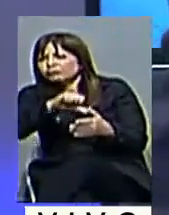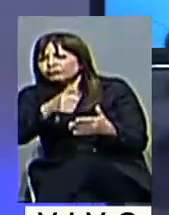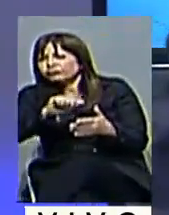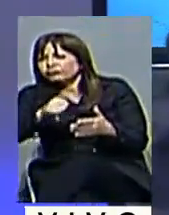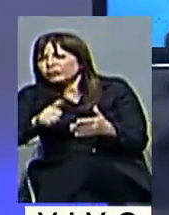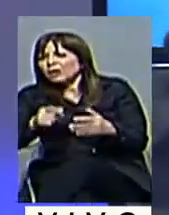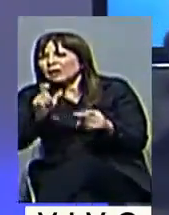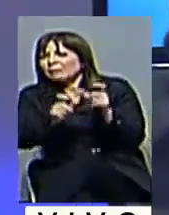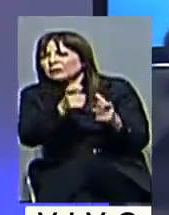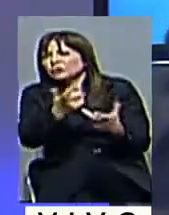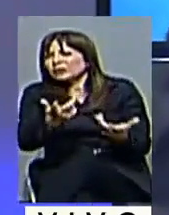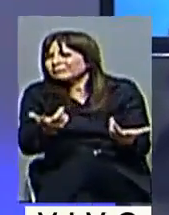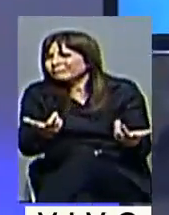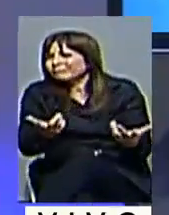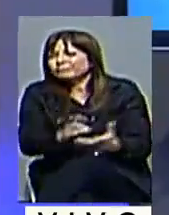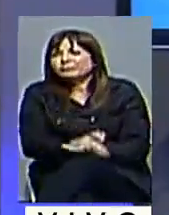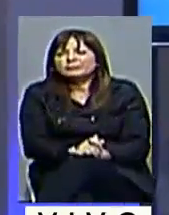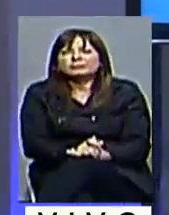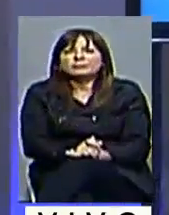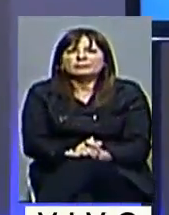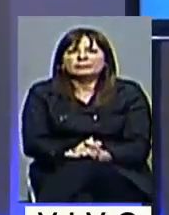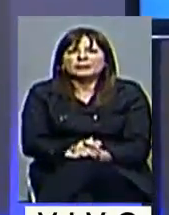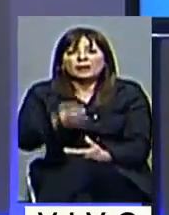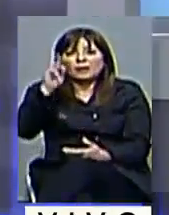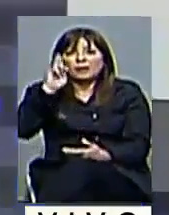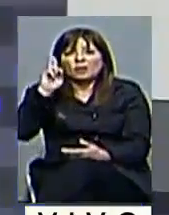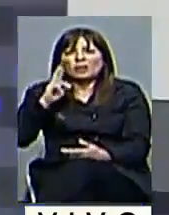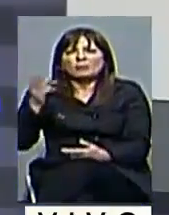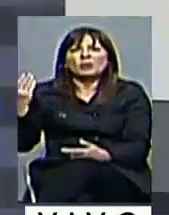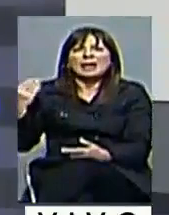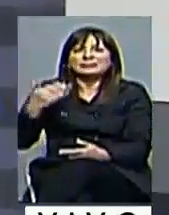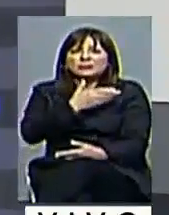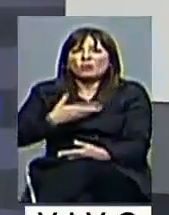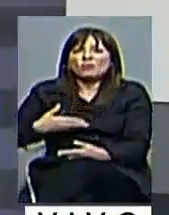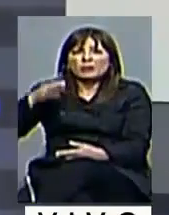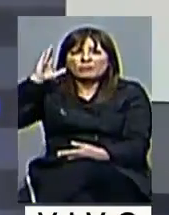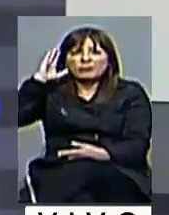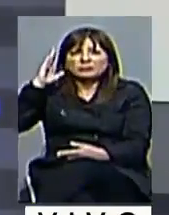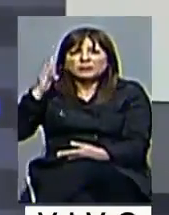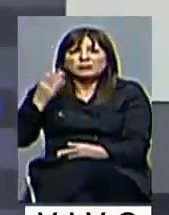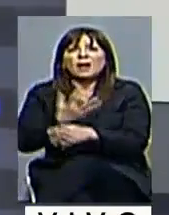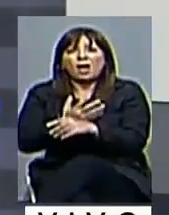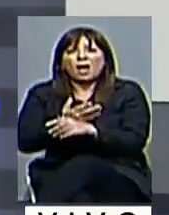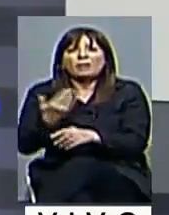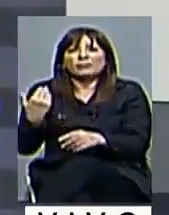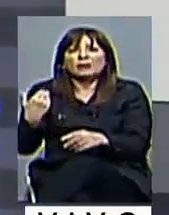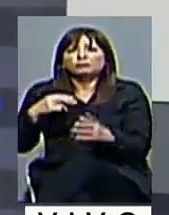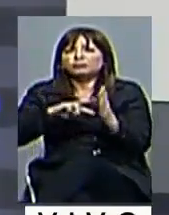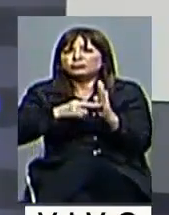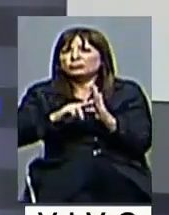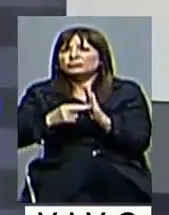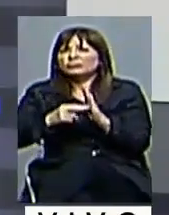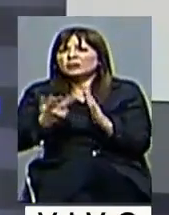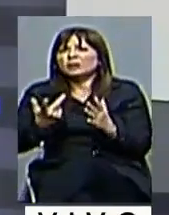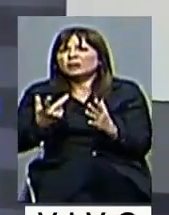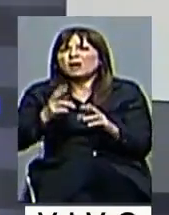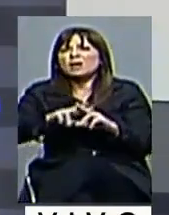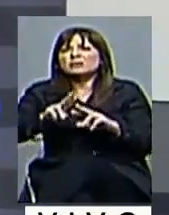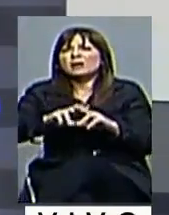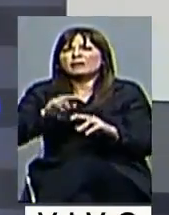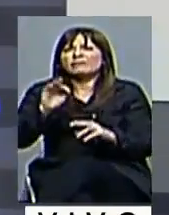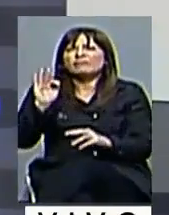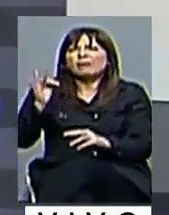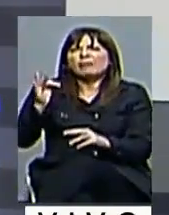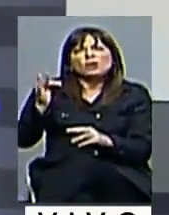en realidad no lo eres. Ahora, recordemos que en el gobierno de Bachelet anterior hubo un problema que se suscitó